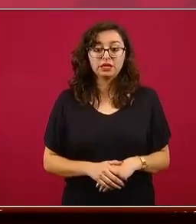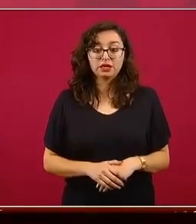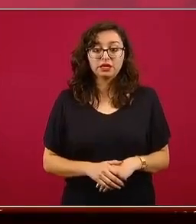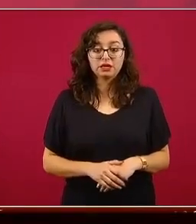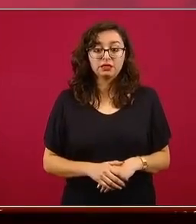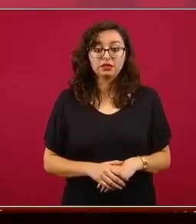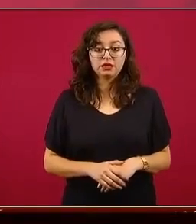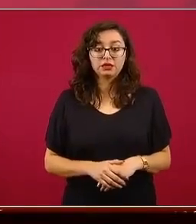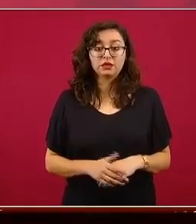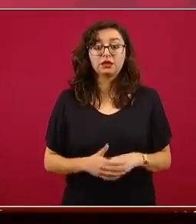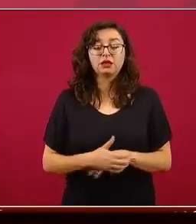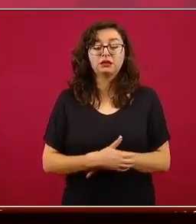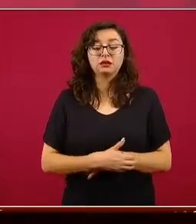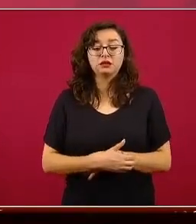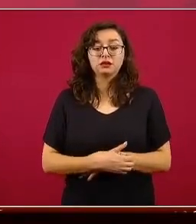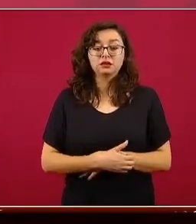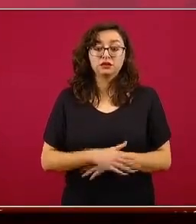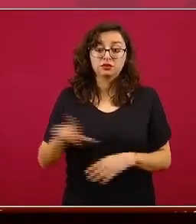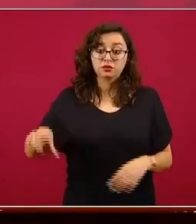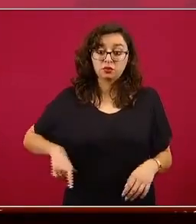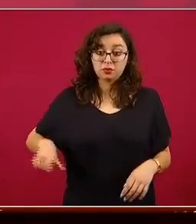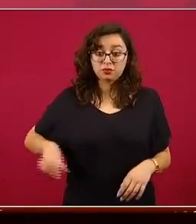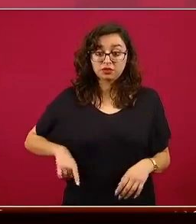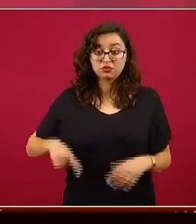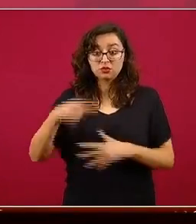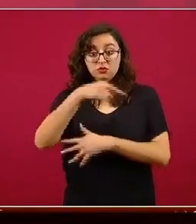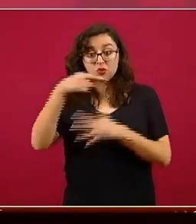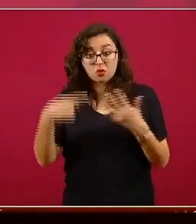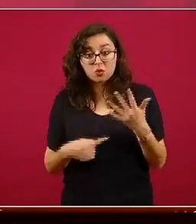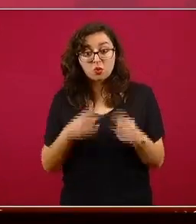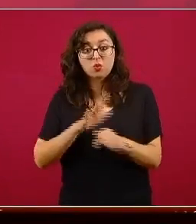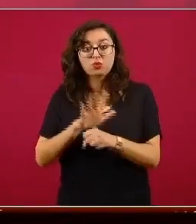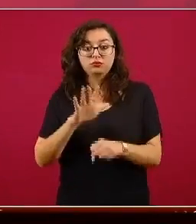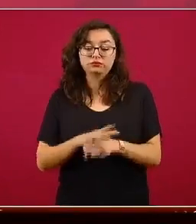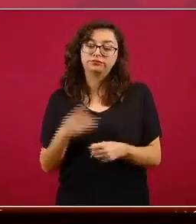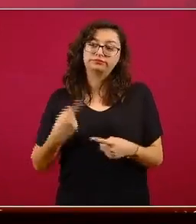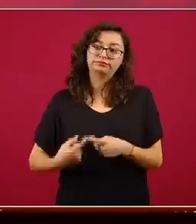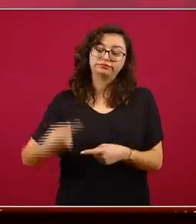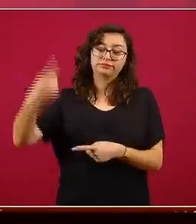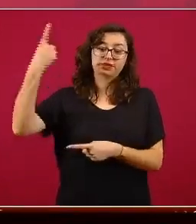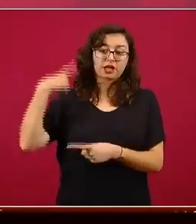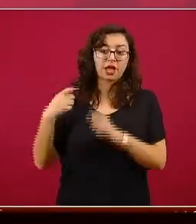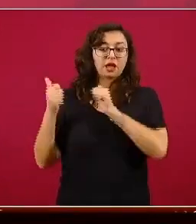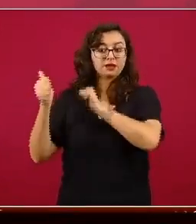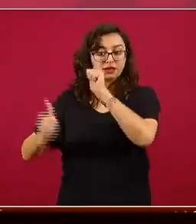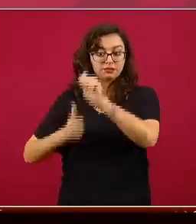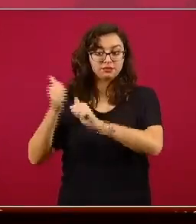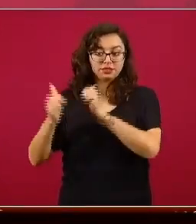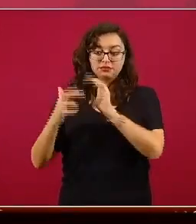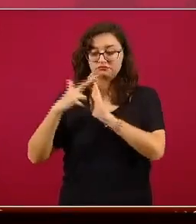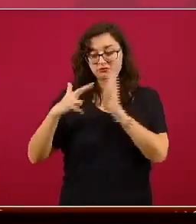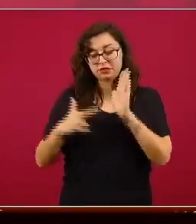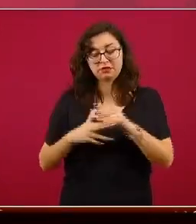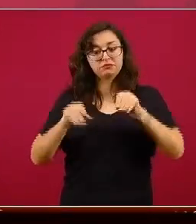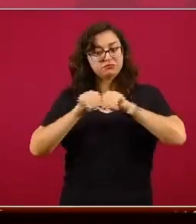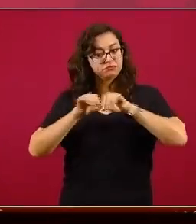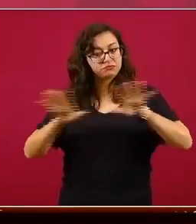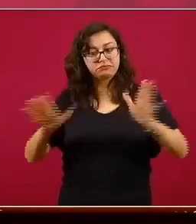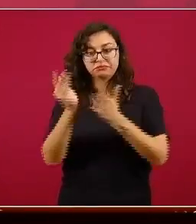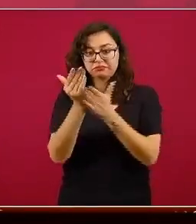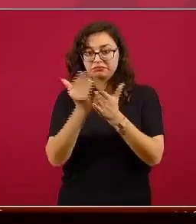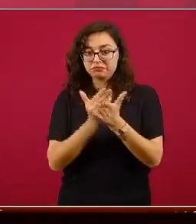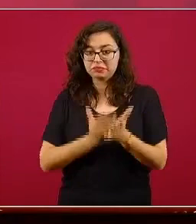a qué indicaciones del gobierno, repetimos, desde abril está publicados